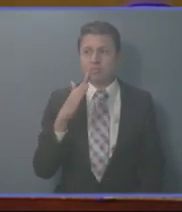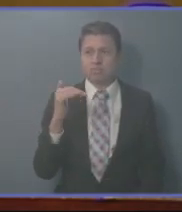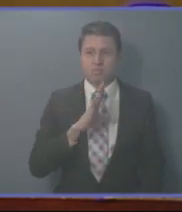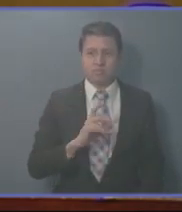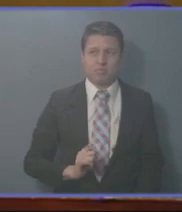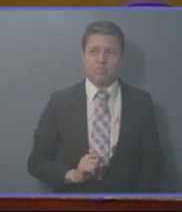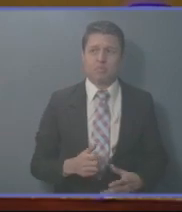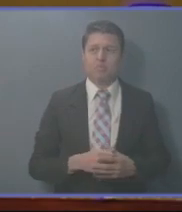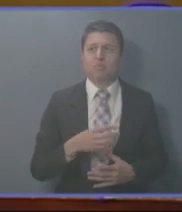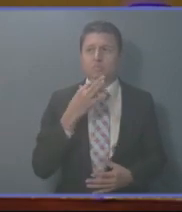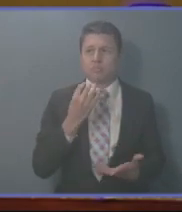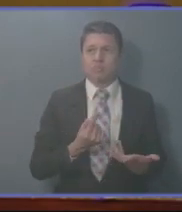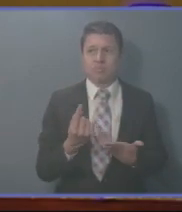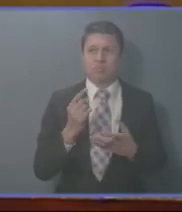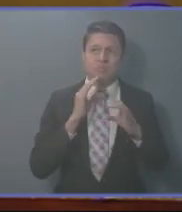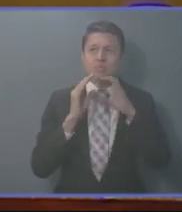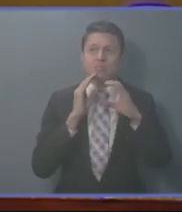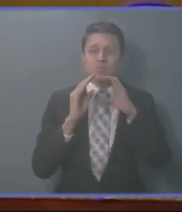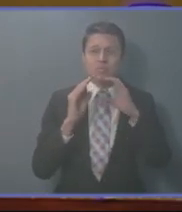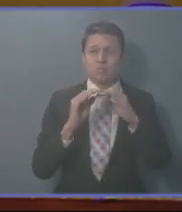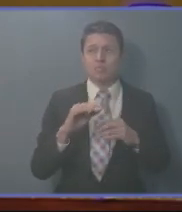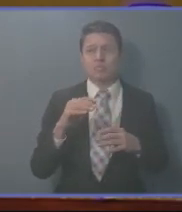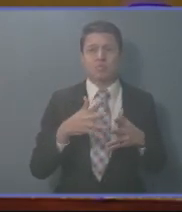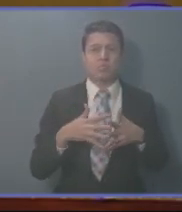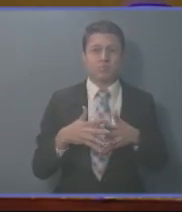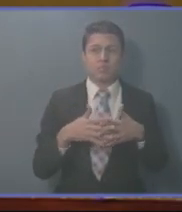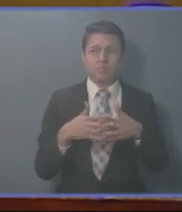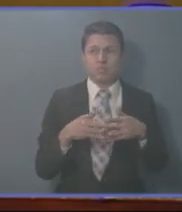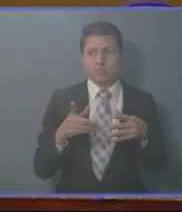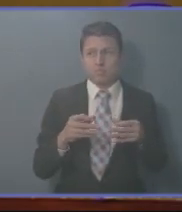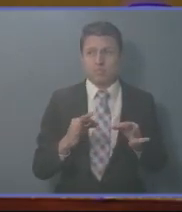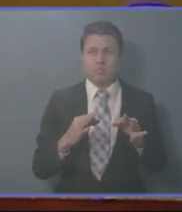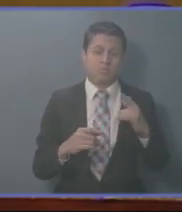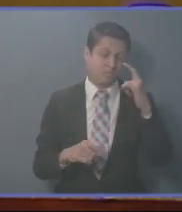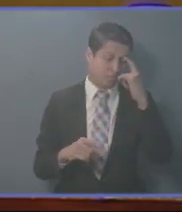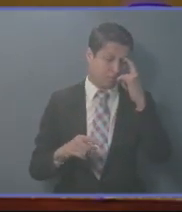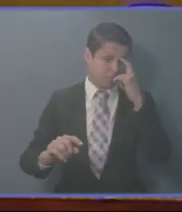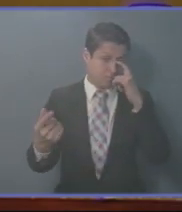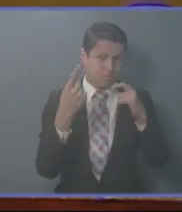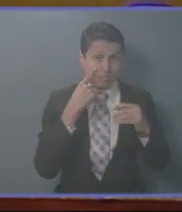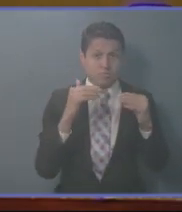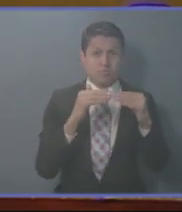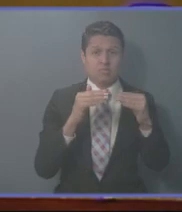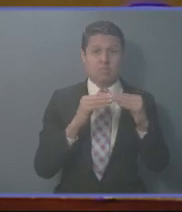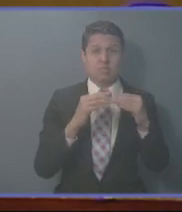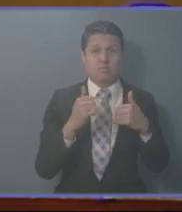que obviamente dirigen las comunicaciones en Los Ángeles y de hecho están viendo también la